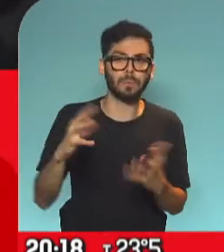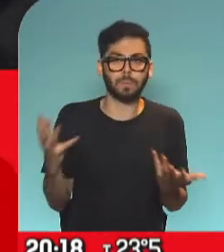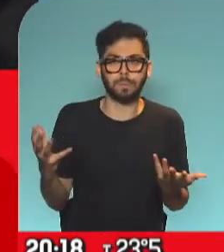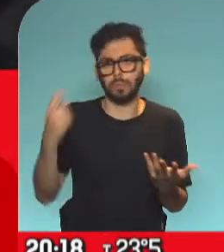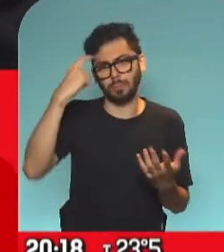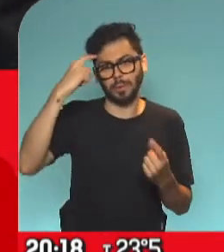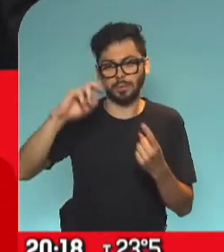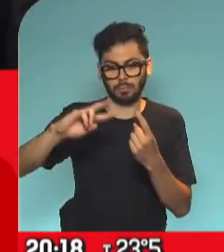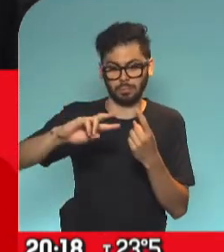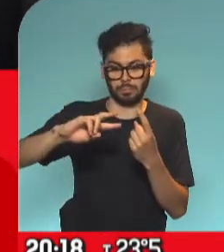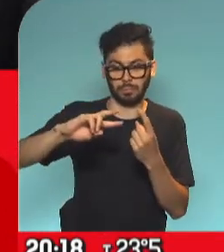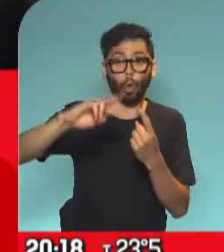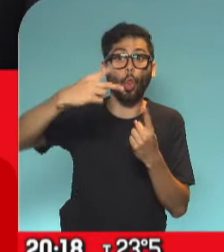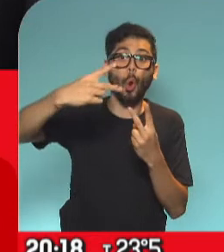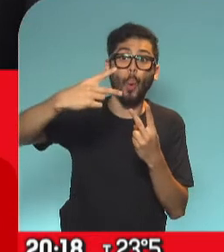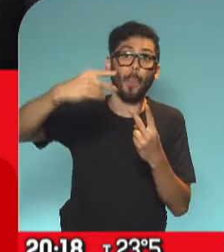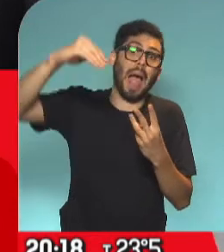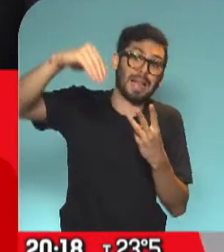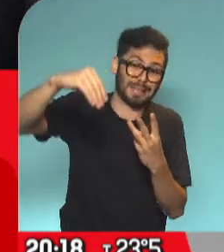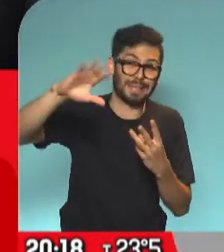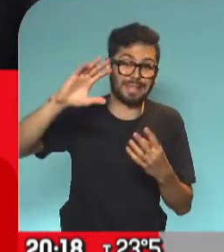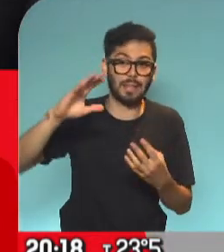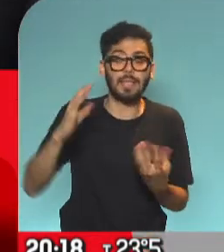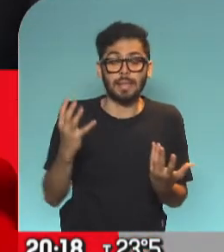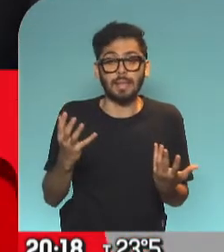1,5 veces, mucho más, pero